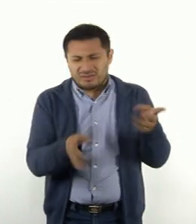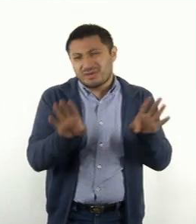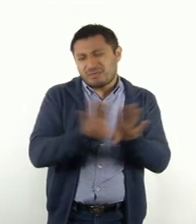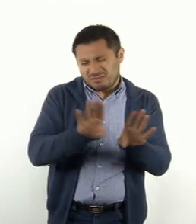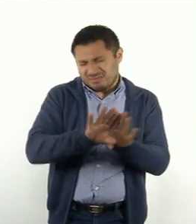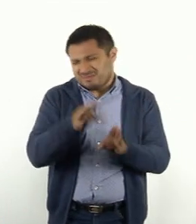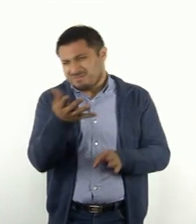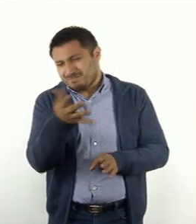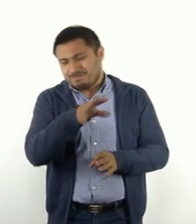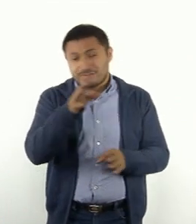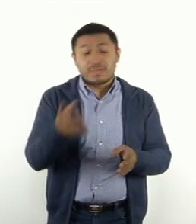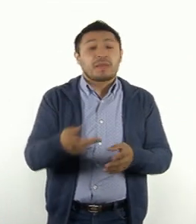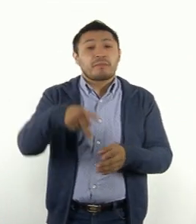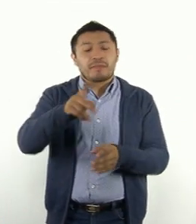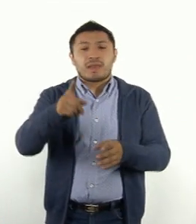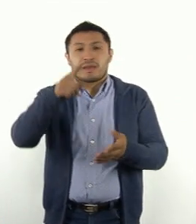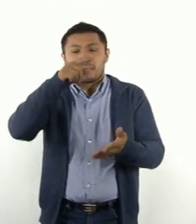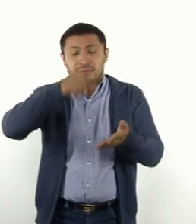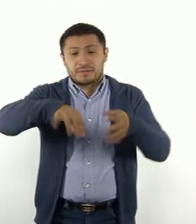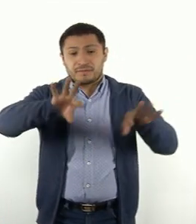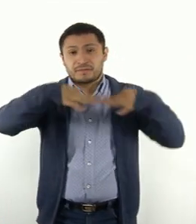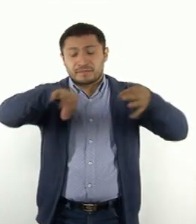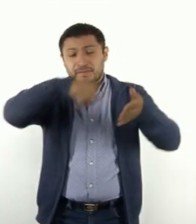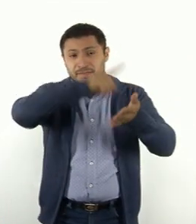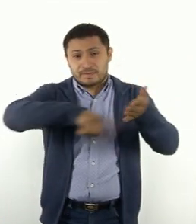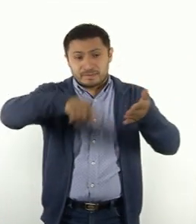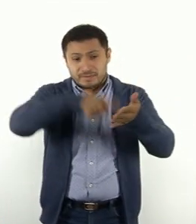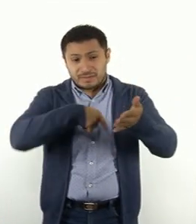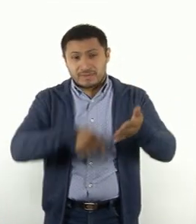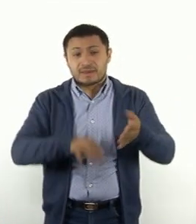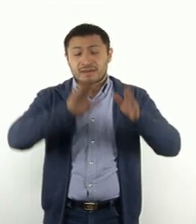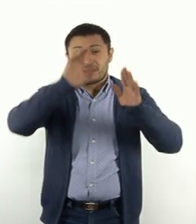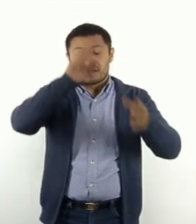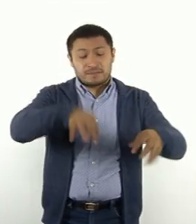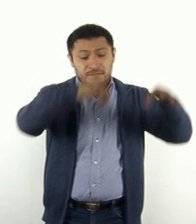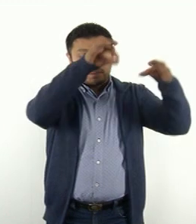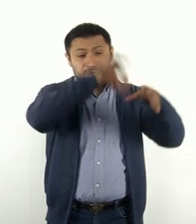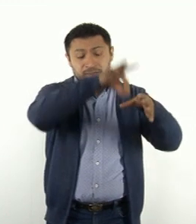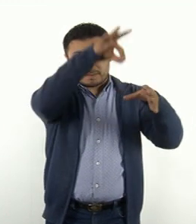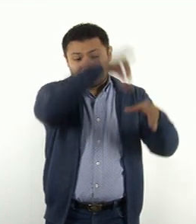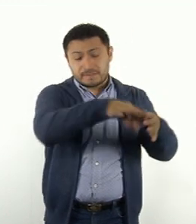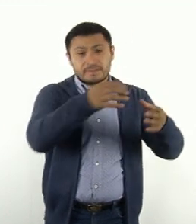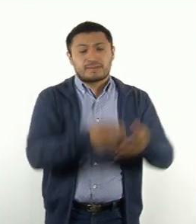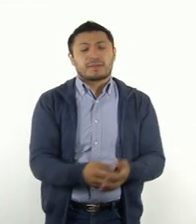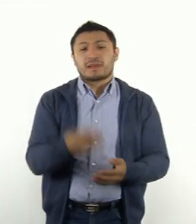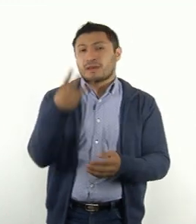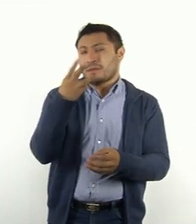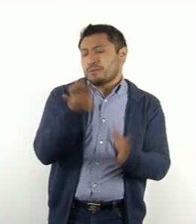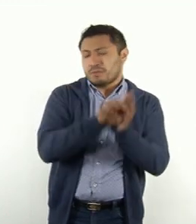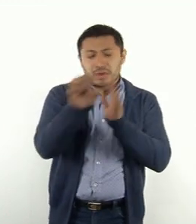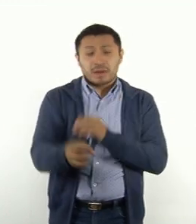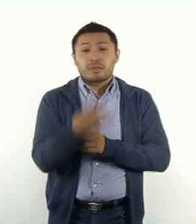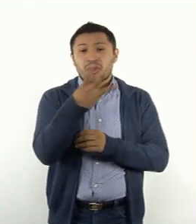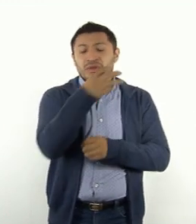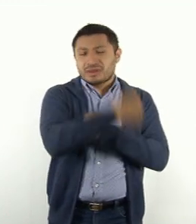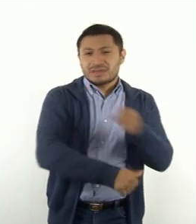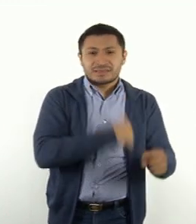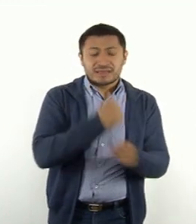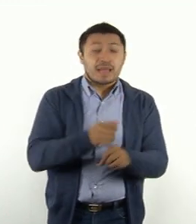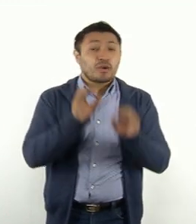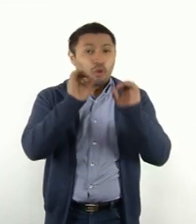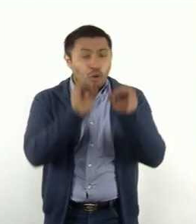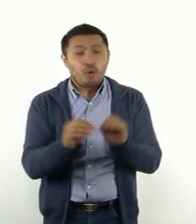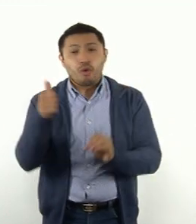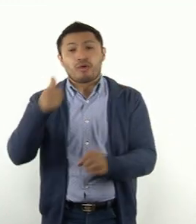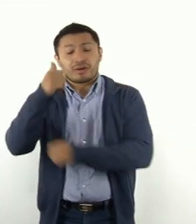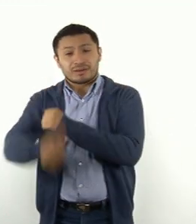todos los ciudadanos. En nuestro país, por ejemplo, hay elecciones cada 3 y 6 años, mientras en los